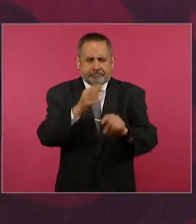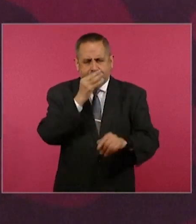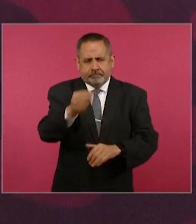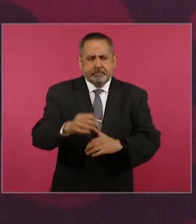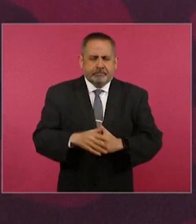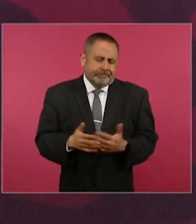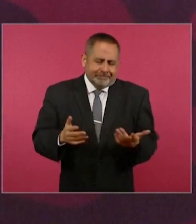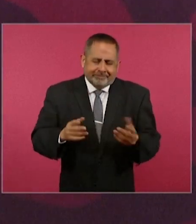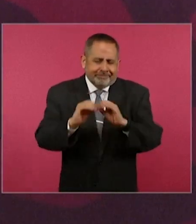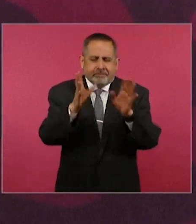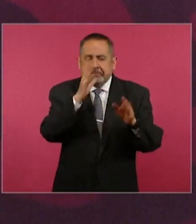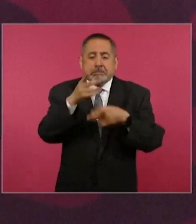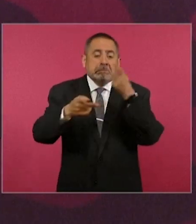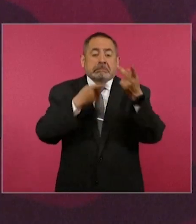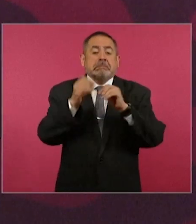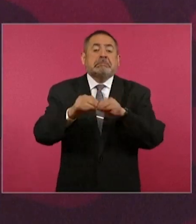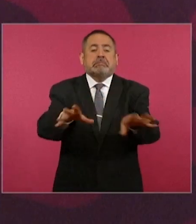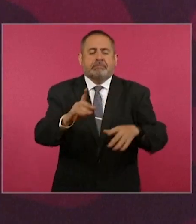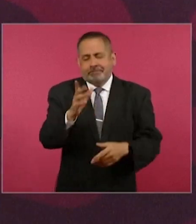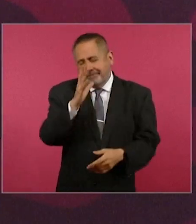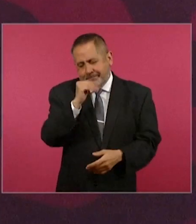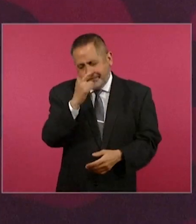por razones obvias